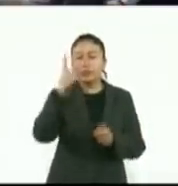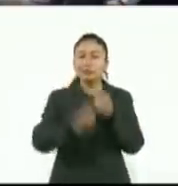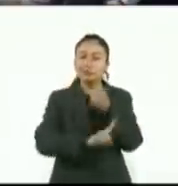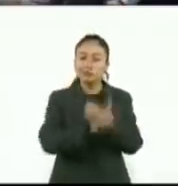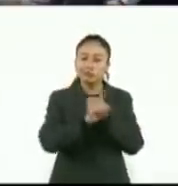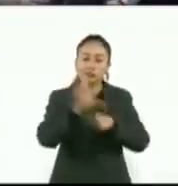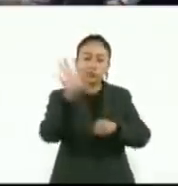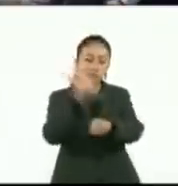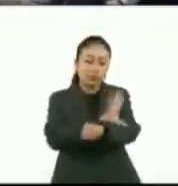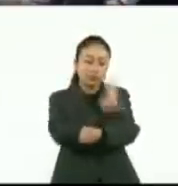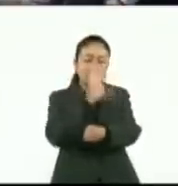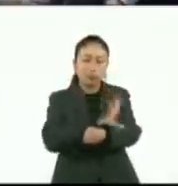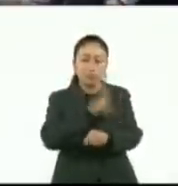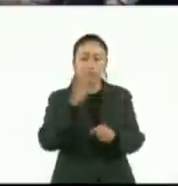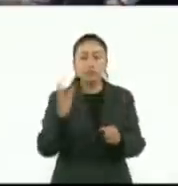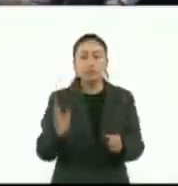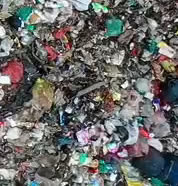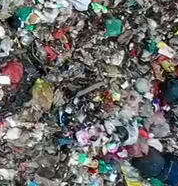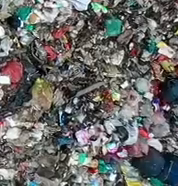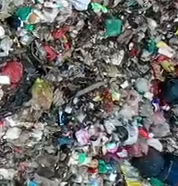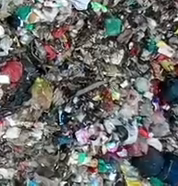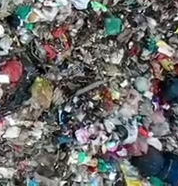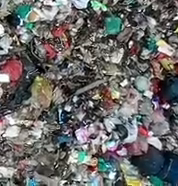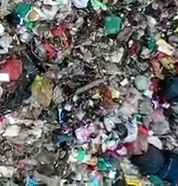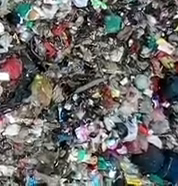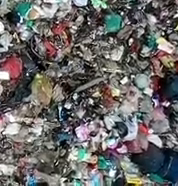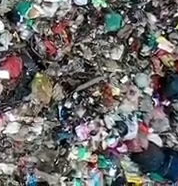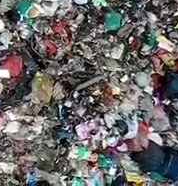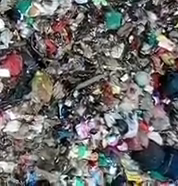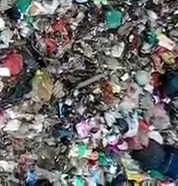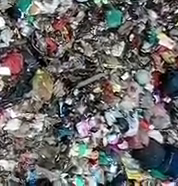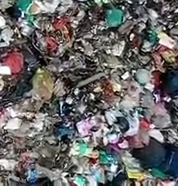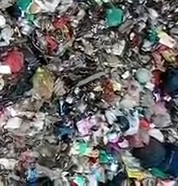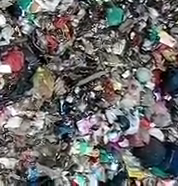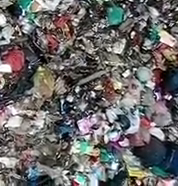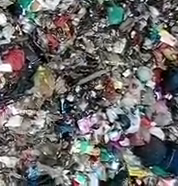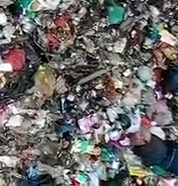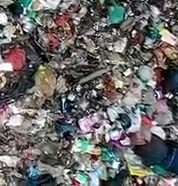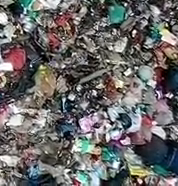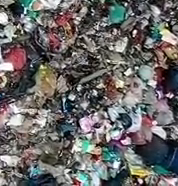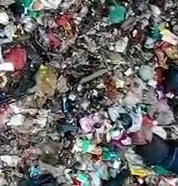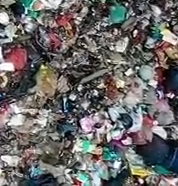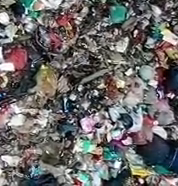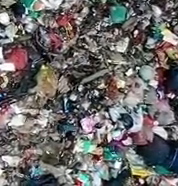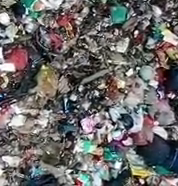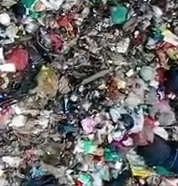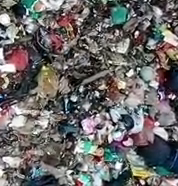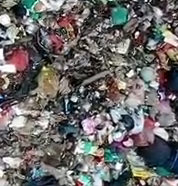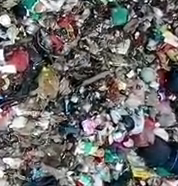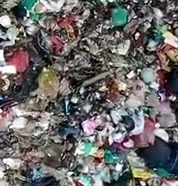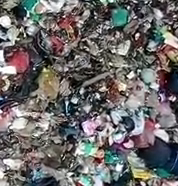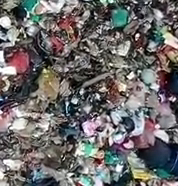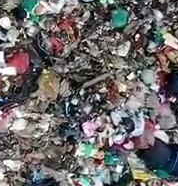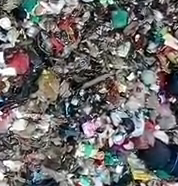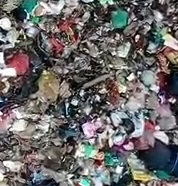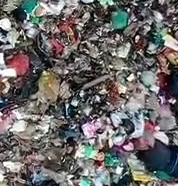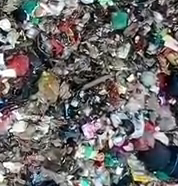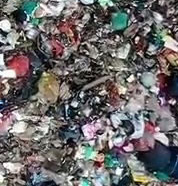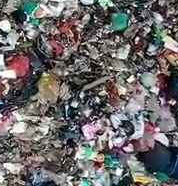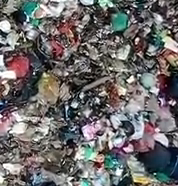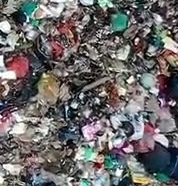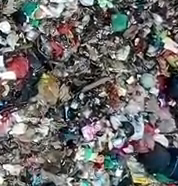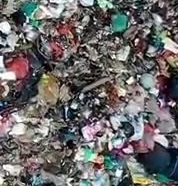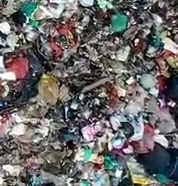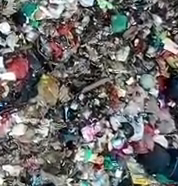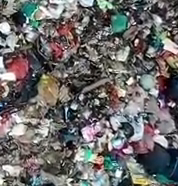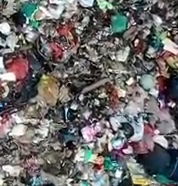de las energías renovables es que son intermitentes, la solar, la eólica. Entonces, para sustituir